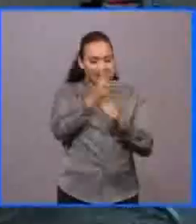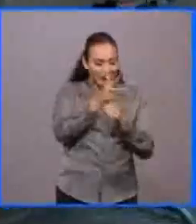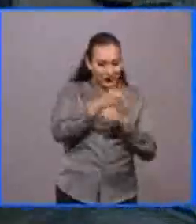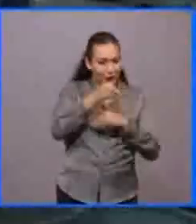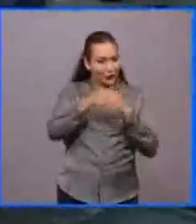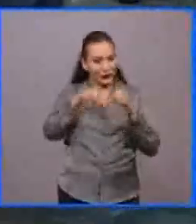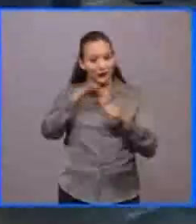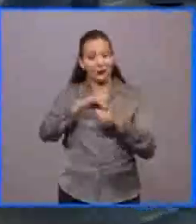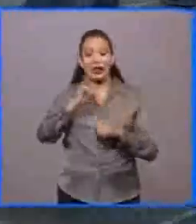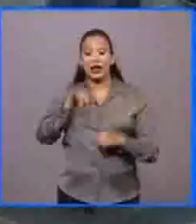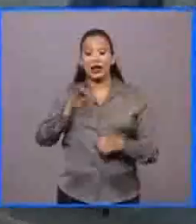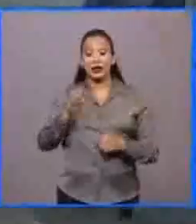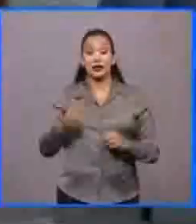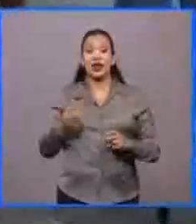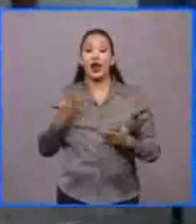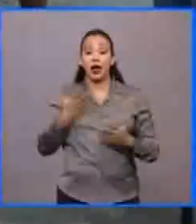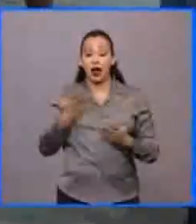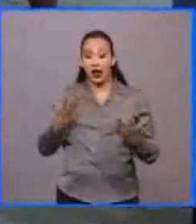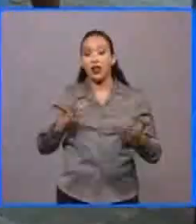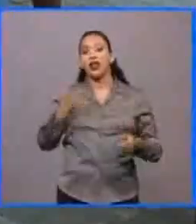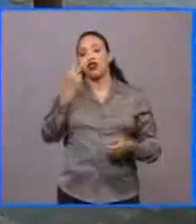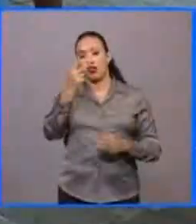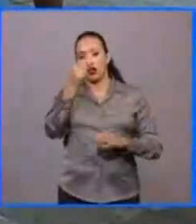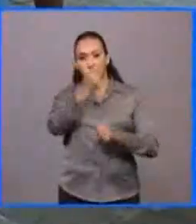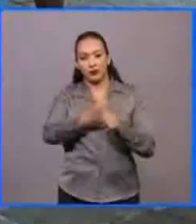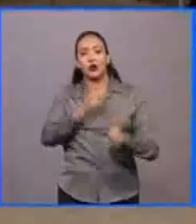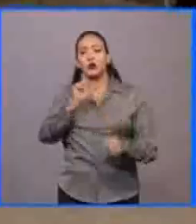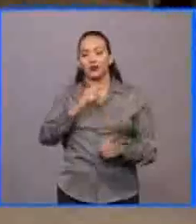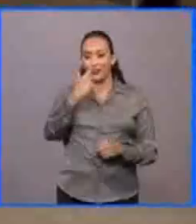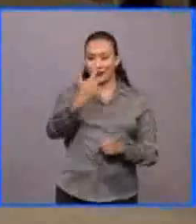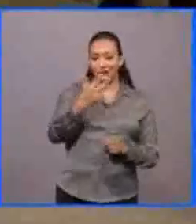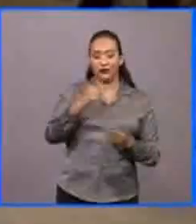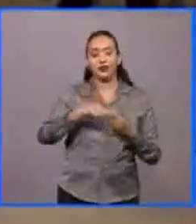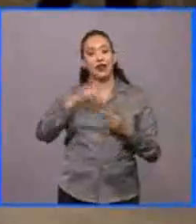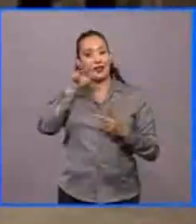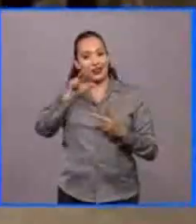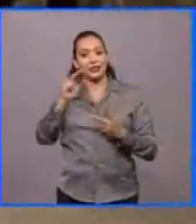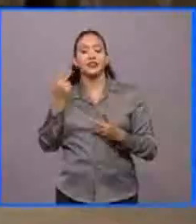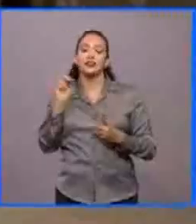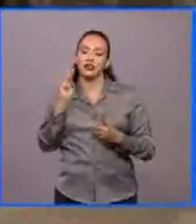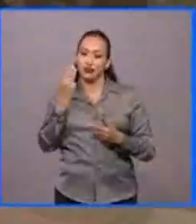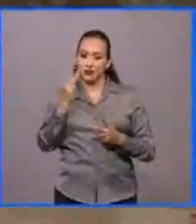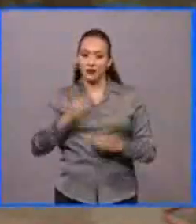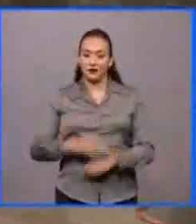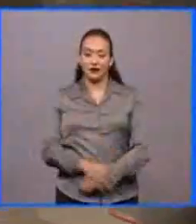votación. El INE llevará a cabo 2 simulacros, el 8 y el 18 de mayo.